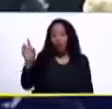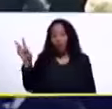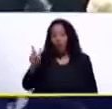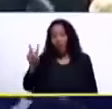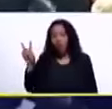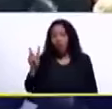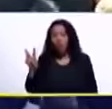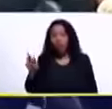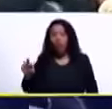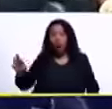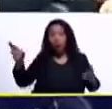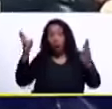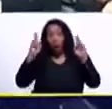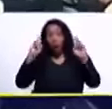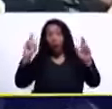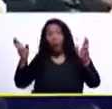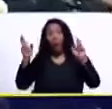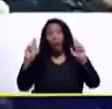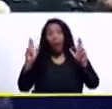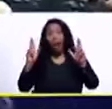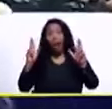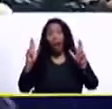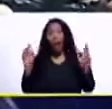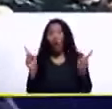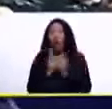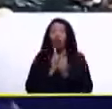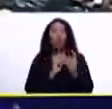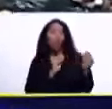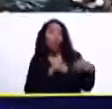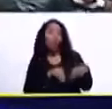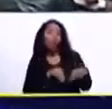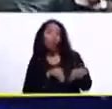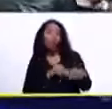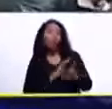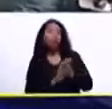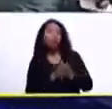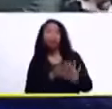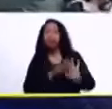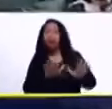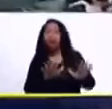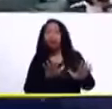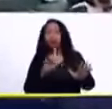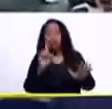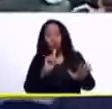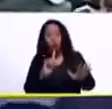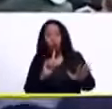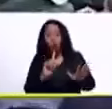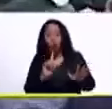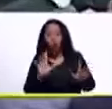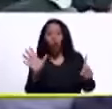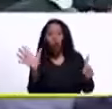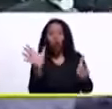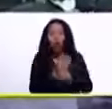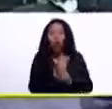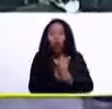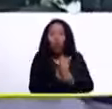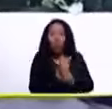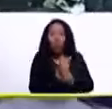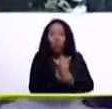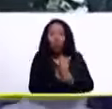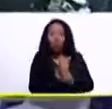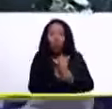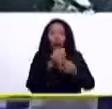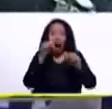no tengamos un simple acuerdo, sino que logremos, y aquí está la representación en buena parte del